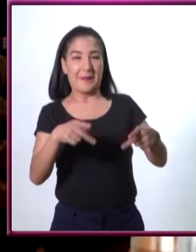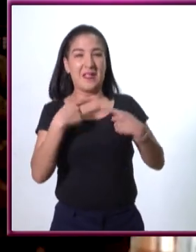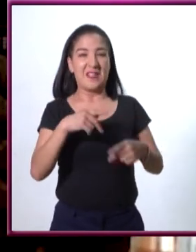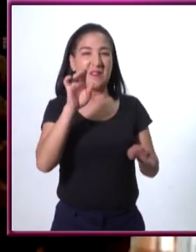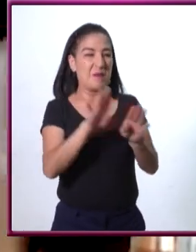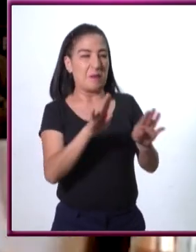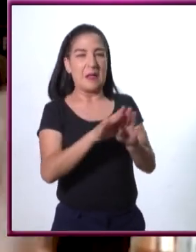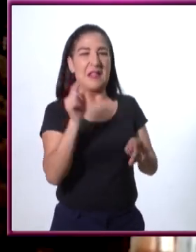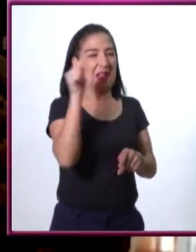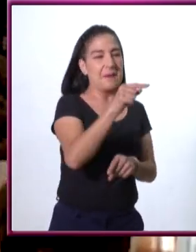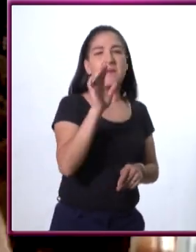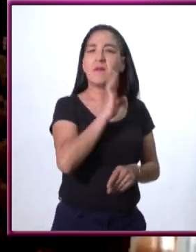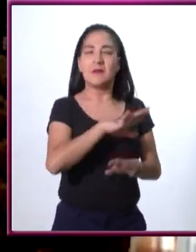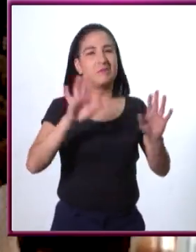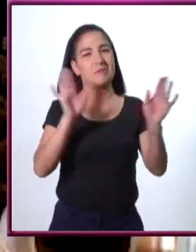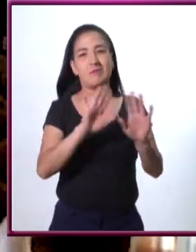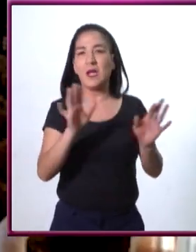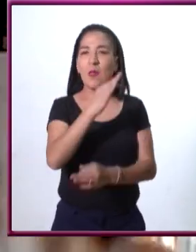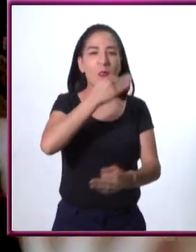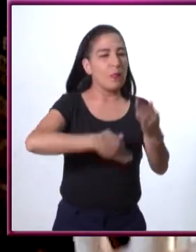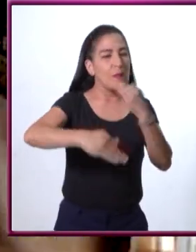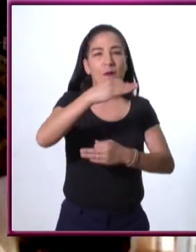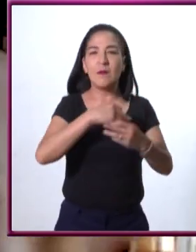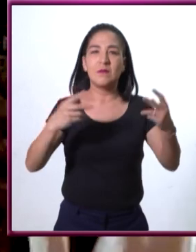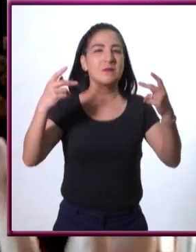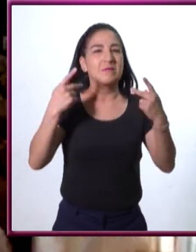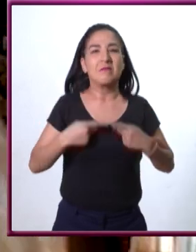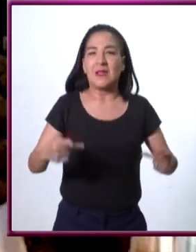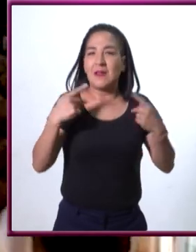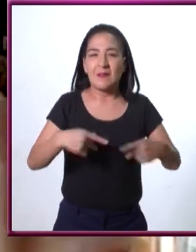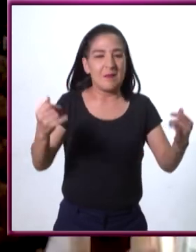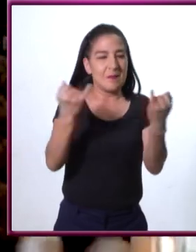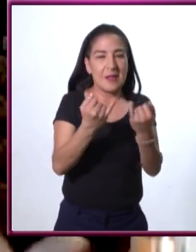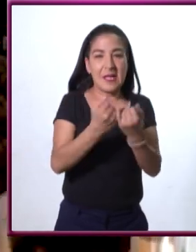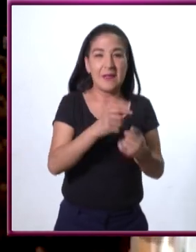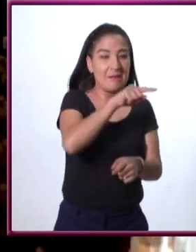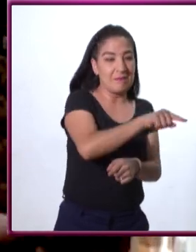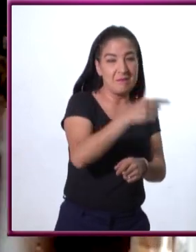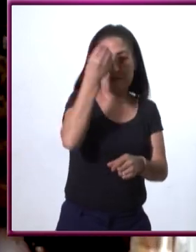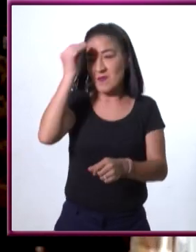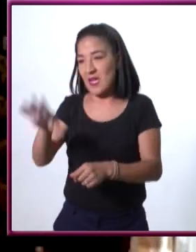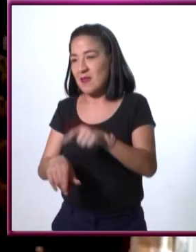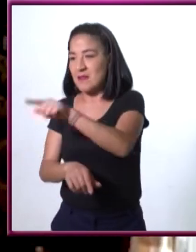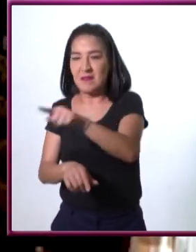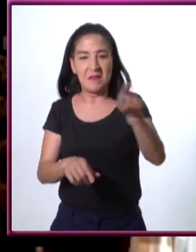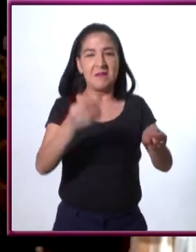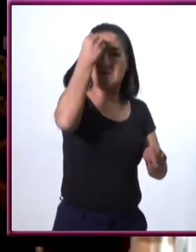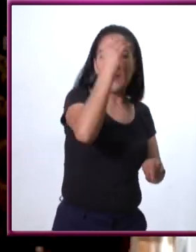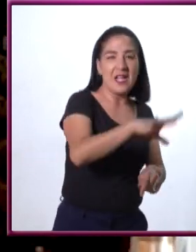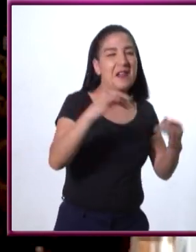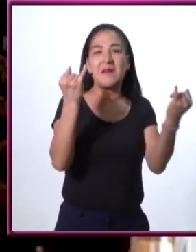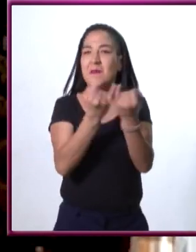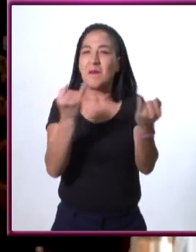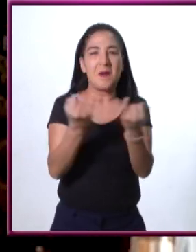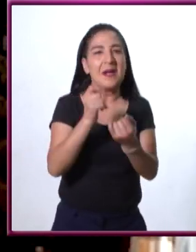la honestidad vayan de la mano. No puede cambiar si no estamos todos en el mismo barco.